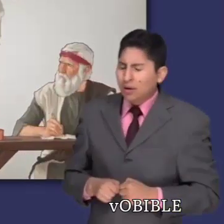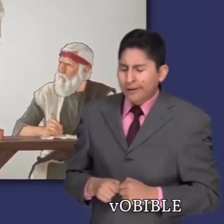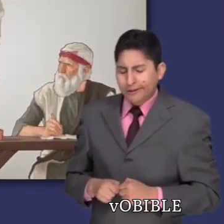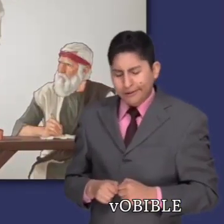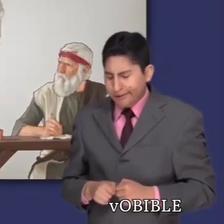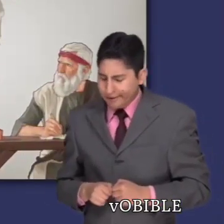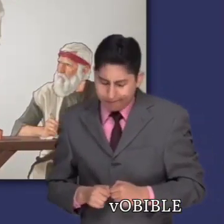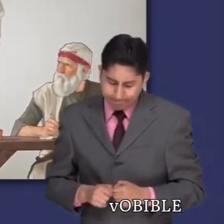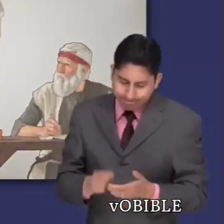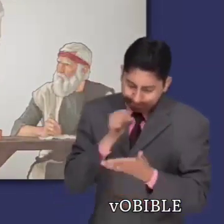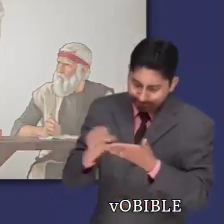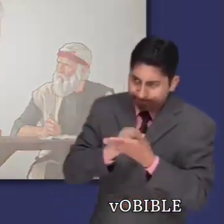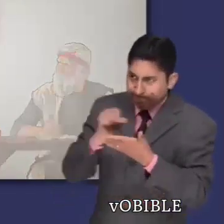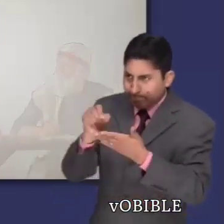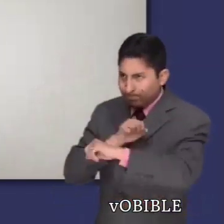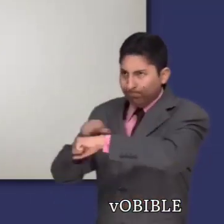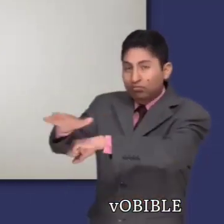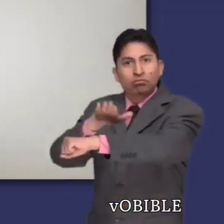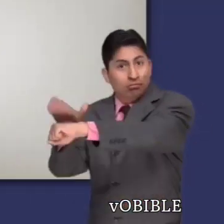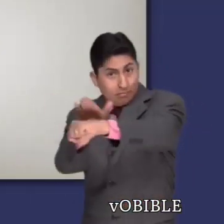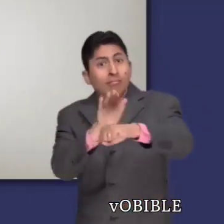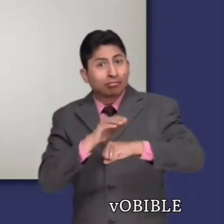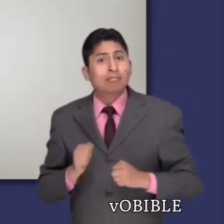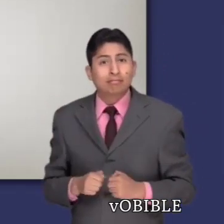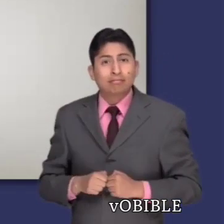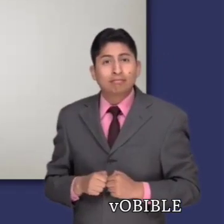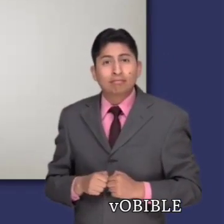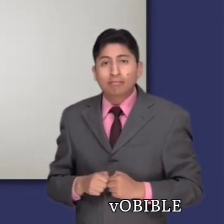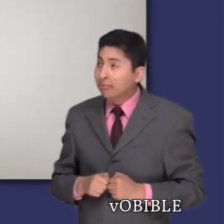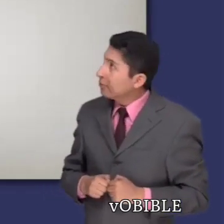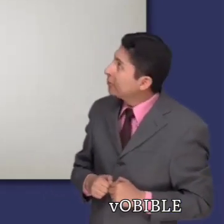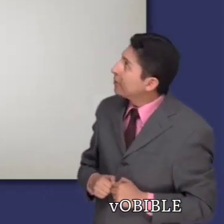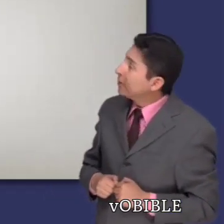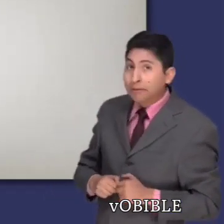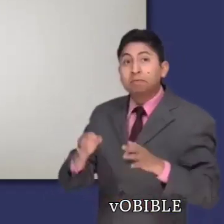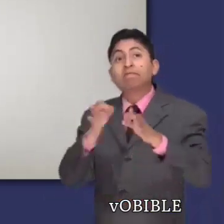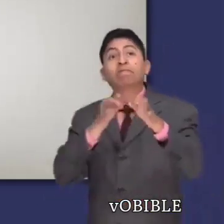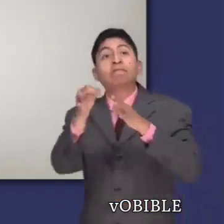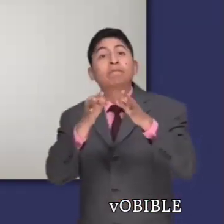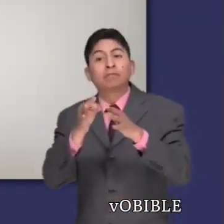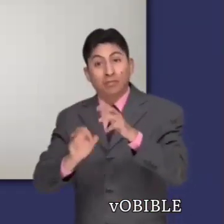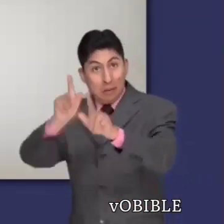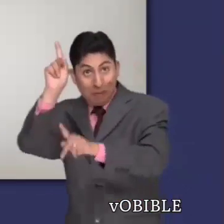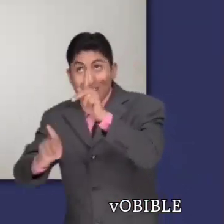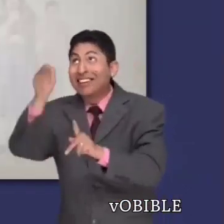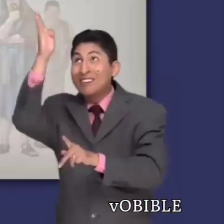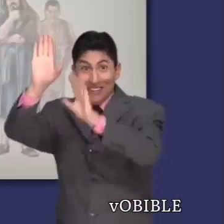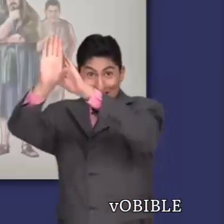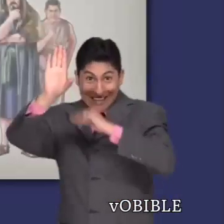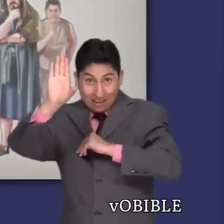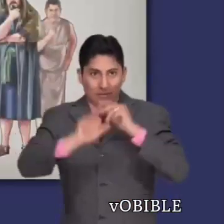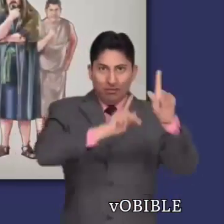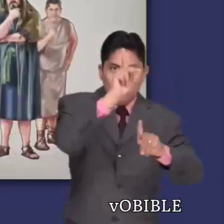ya estaba ocurriendo. En el capítulo 3, Juan muestra las diferencias entre los hijos de